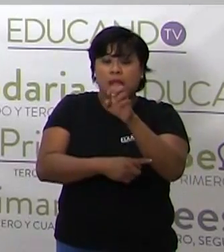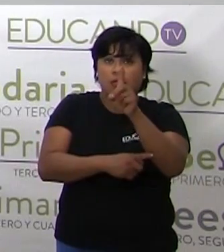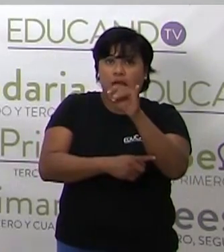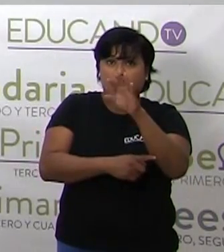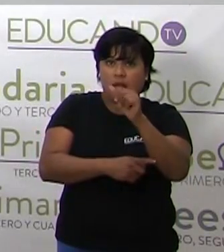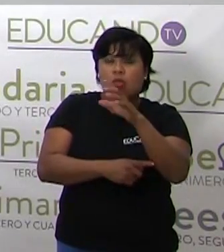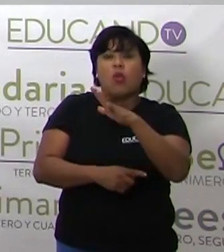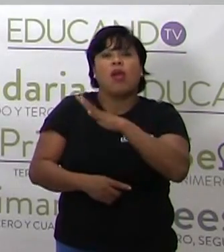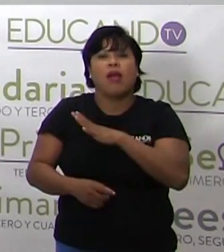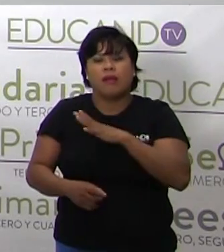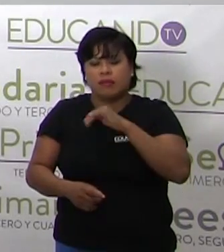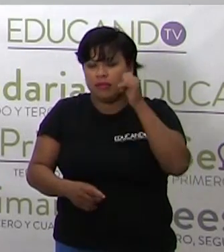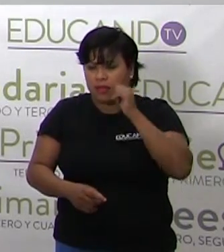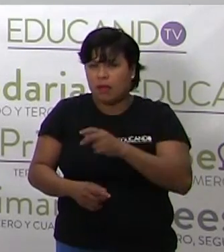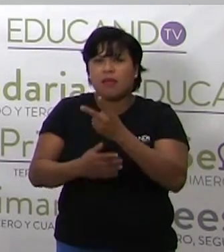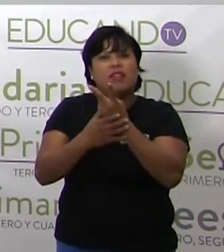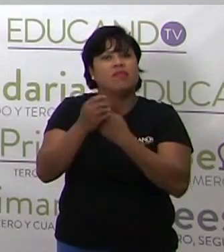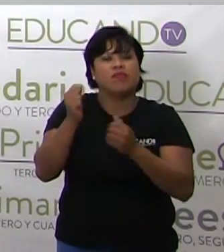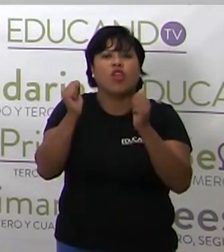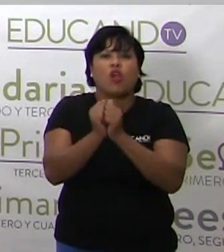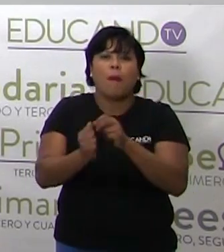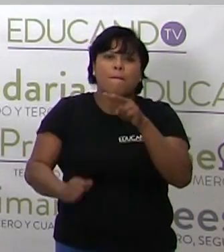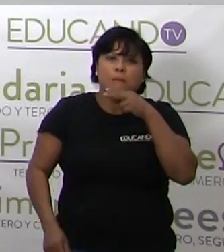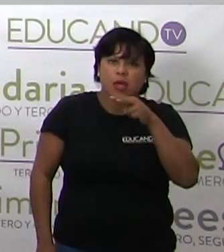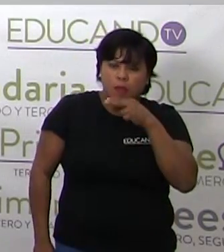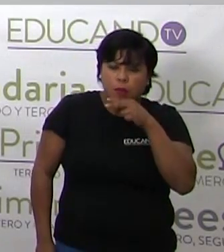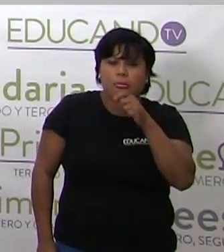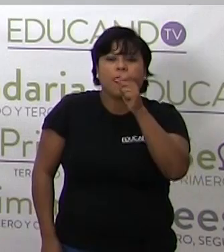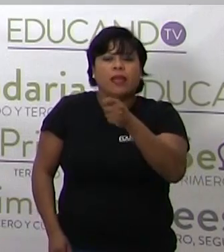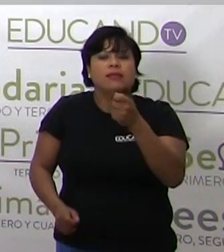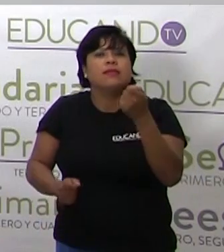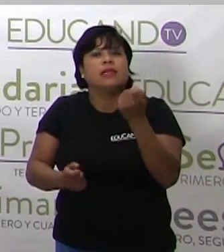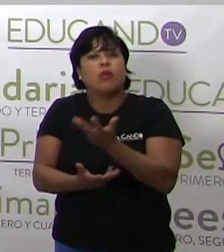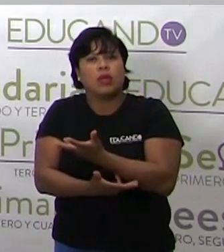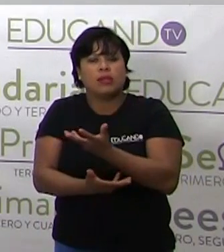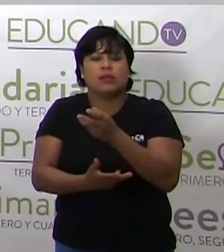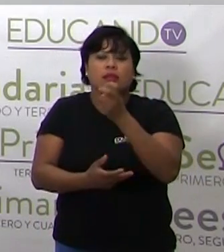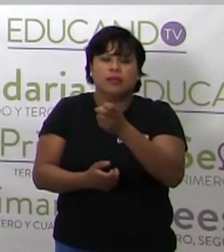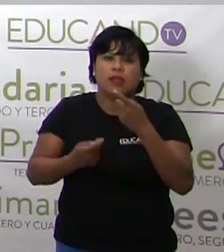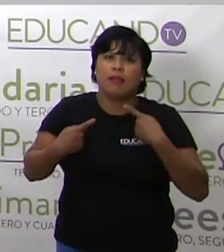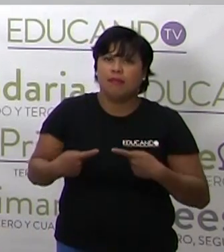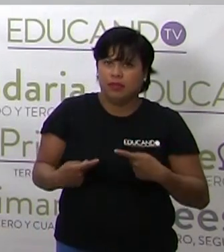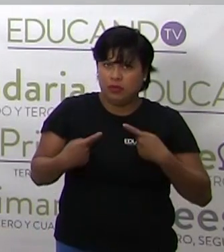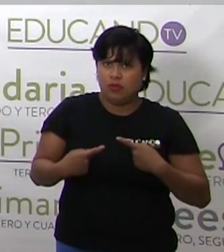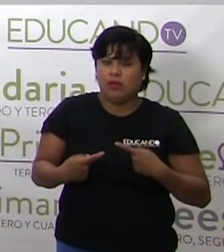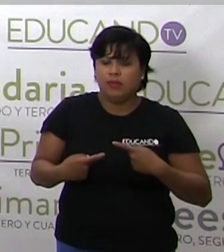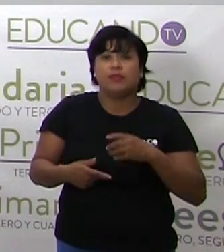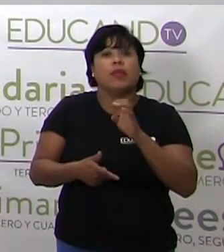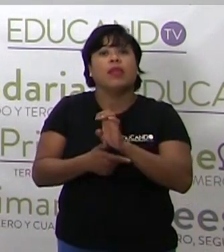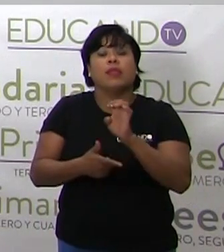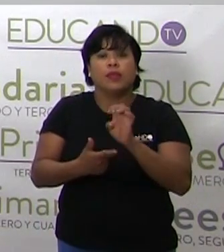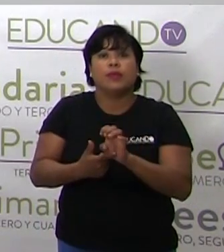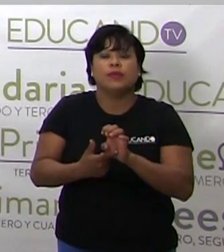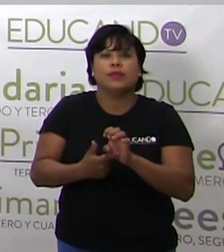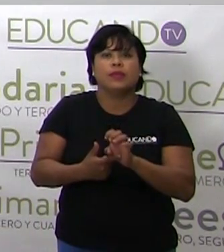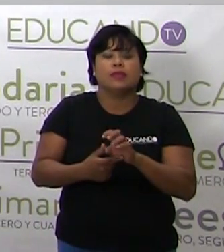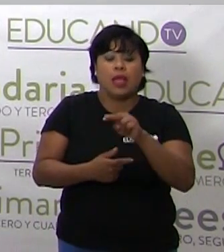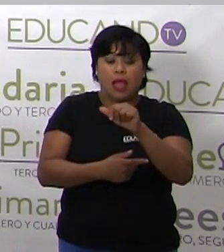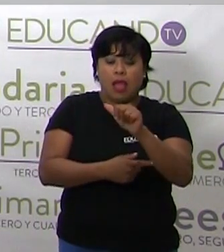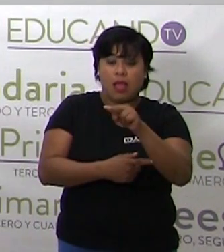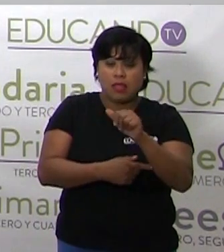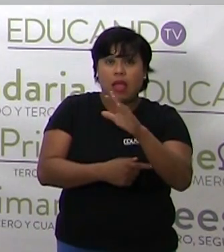predicado, encontramos el verbo, la acción que está realizando el sujeto. Entonces,